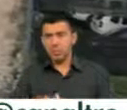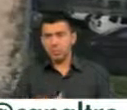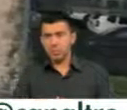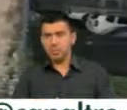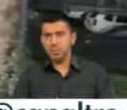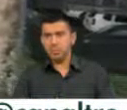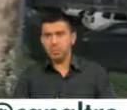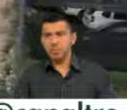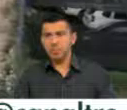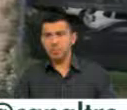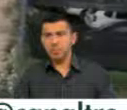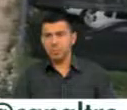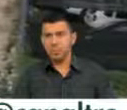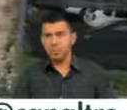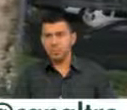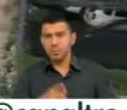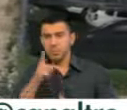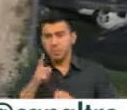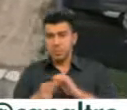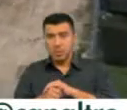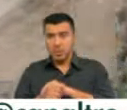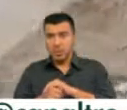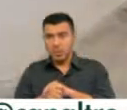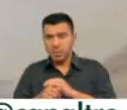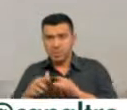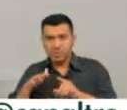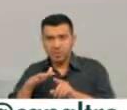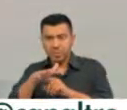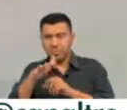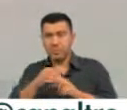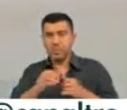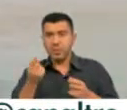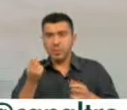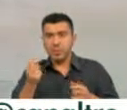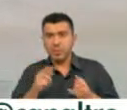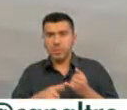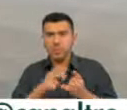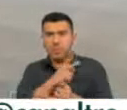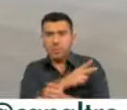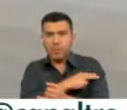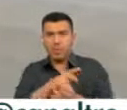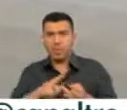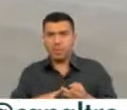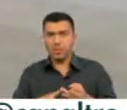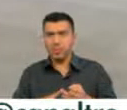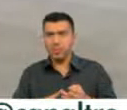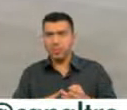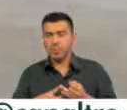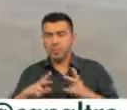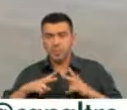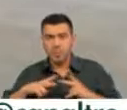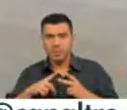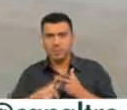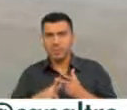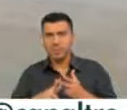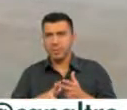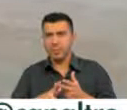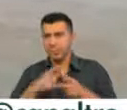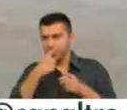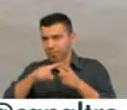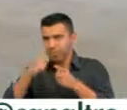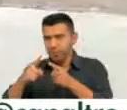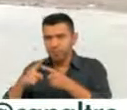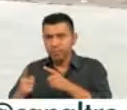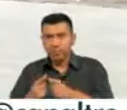la obra en aguachica radica en que abarcará a todos los sectores económicos hoteleros comercial y turístico y además del dinamismo que se avecina con la construcción de los puertos